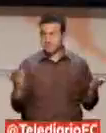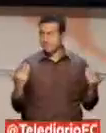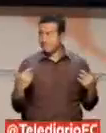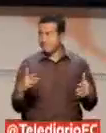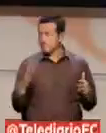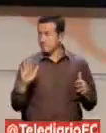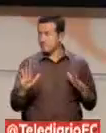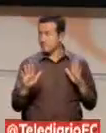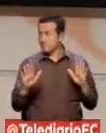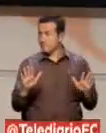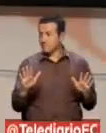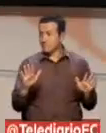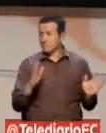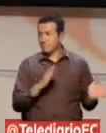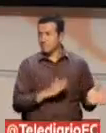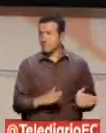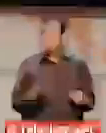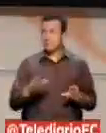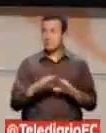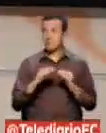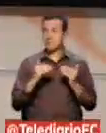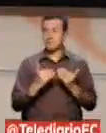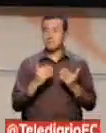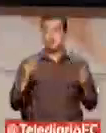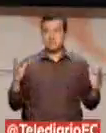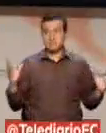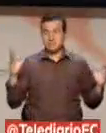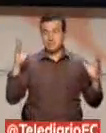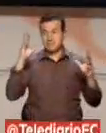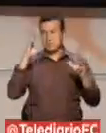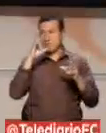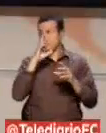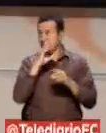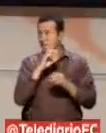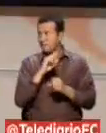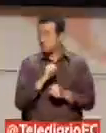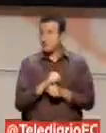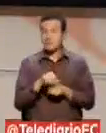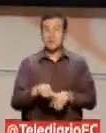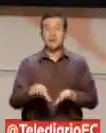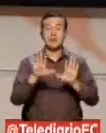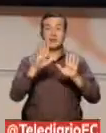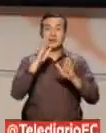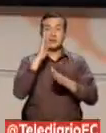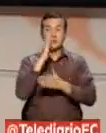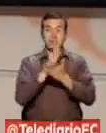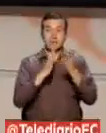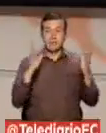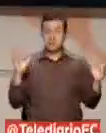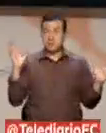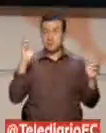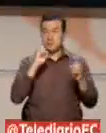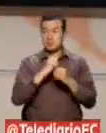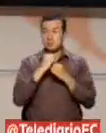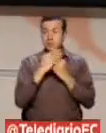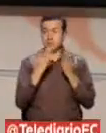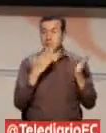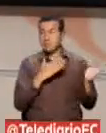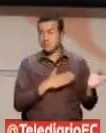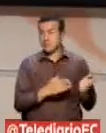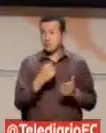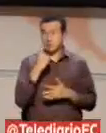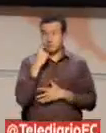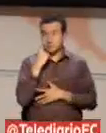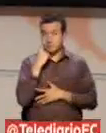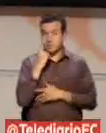al final de la comisión como tal, la noche que terminamos casi a las 10:30 p.m, ella supo manifestar de que una vez que